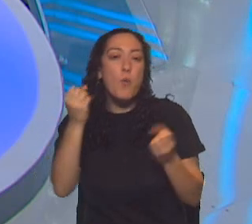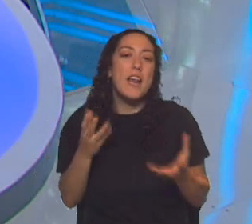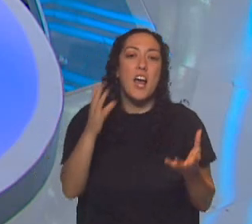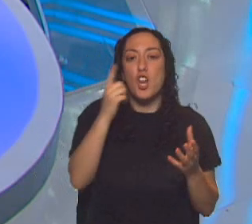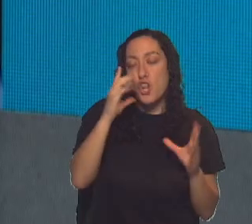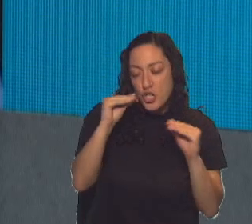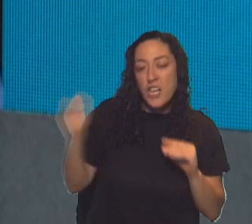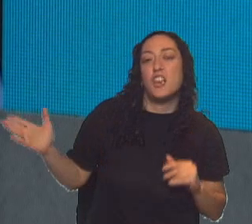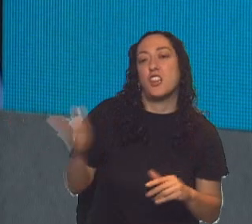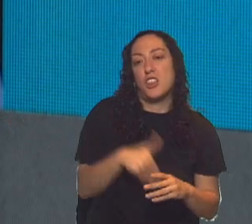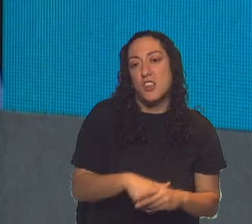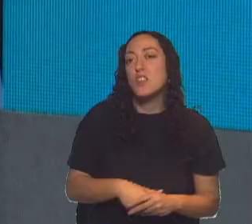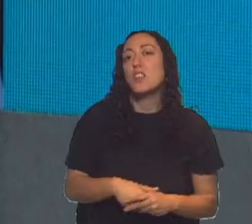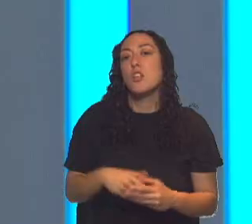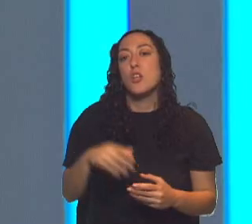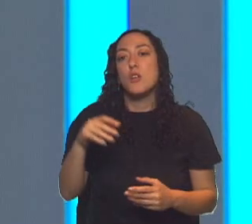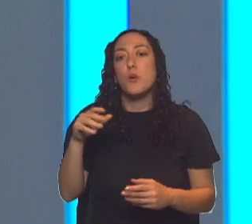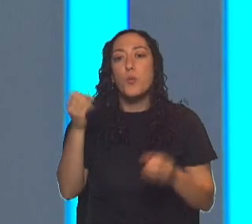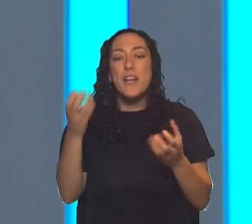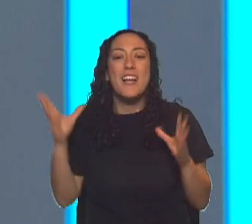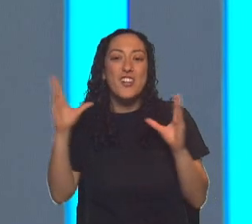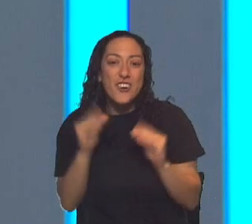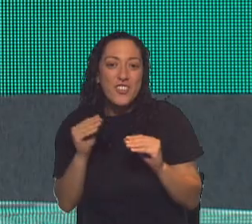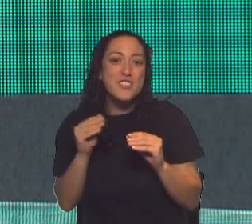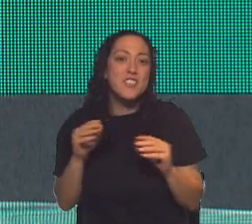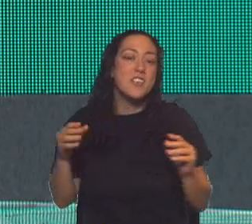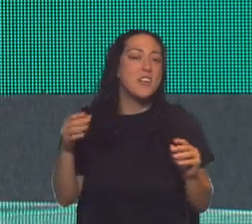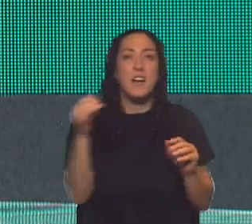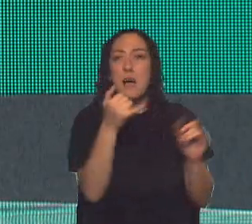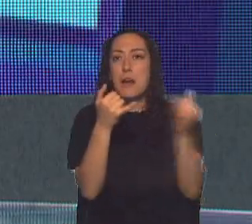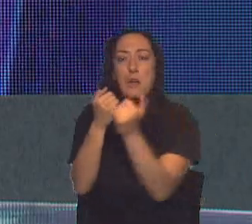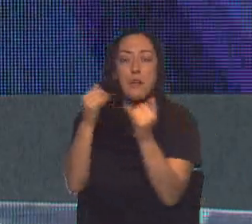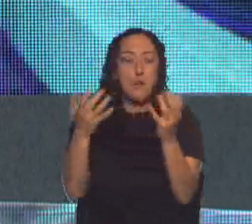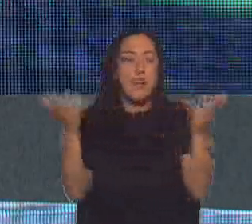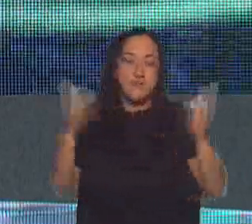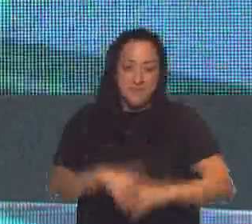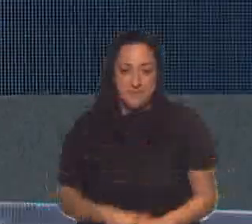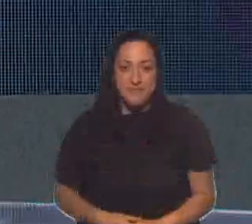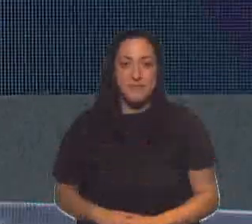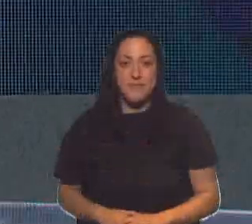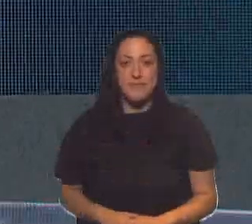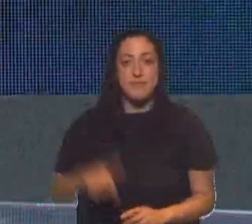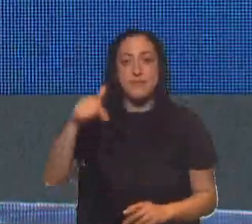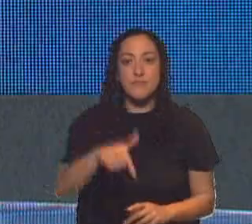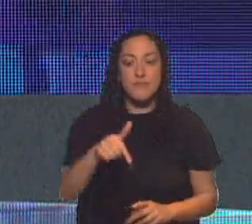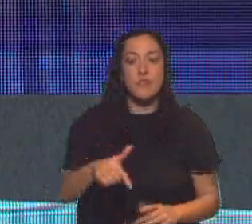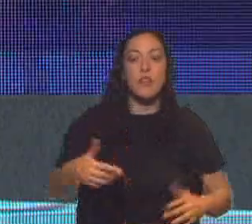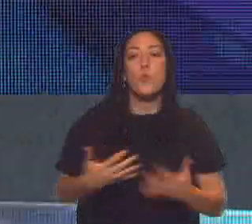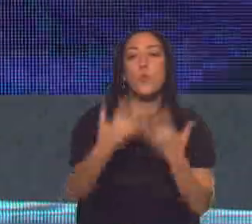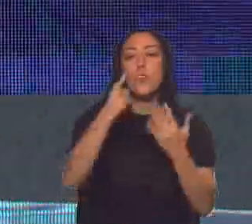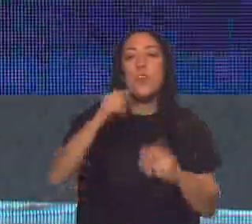todas bueno esis tenía que haber cruzado las cámaras no pero s lo que vamos a cruzar es el día